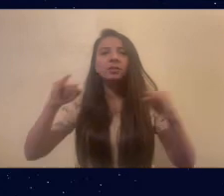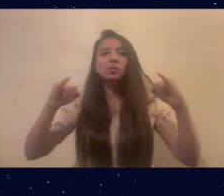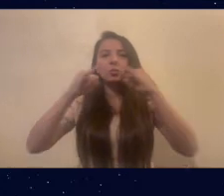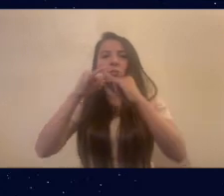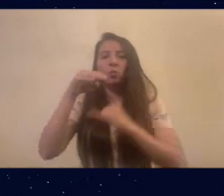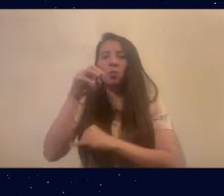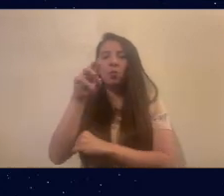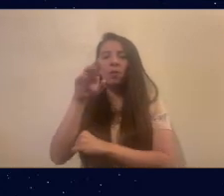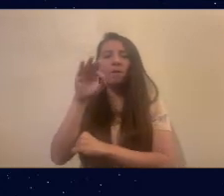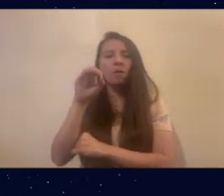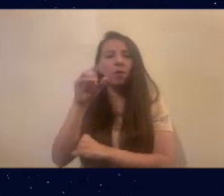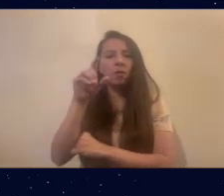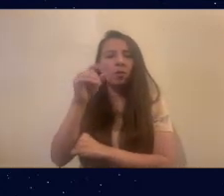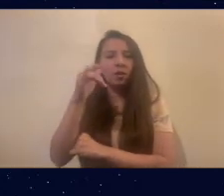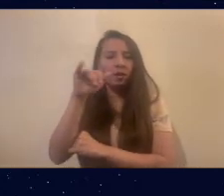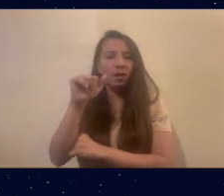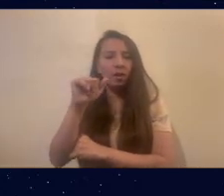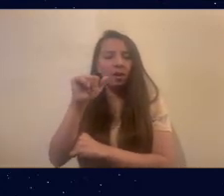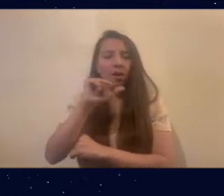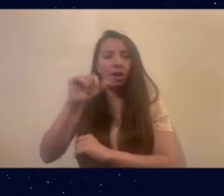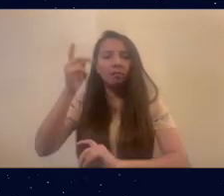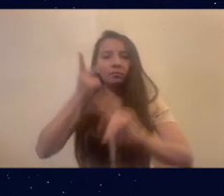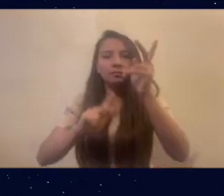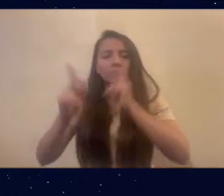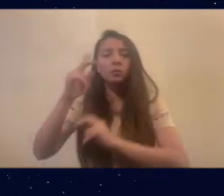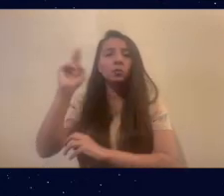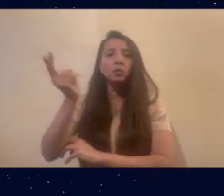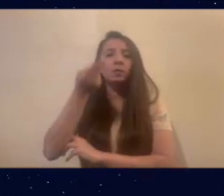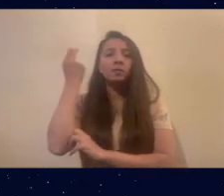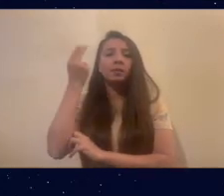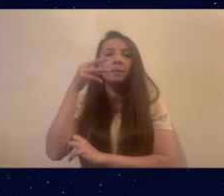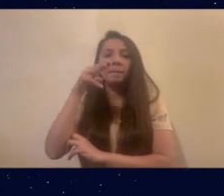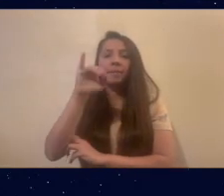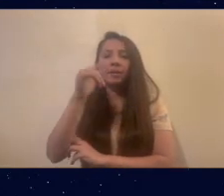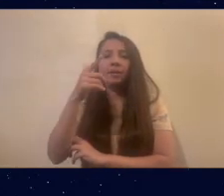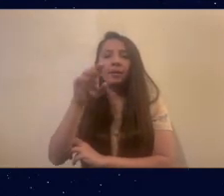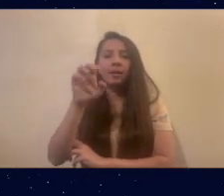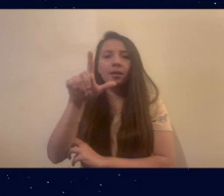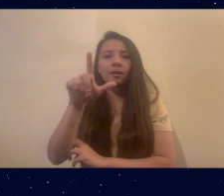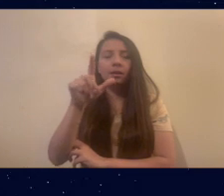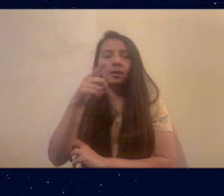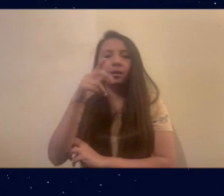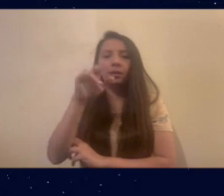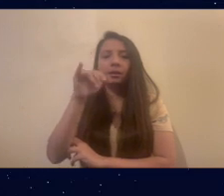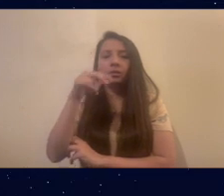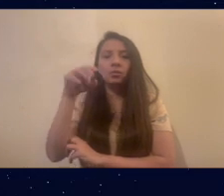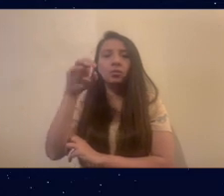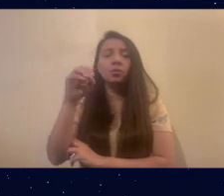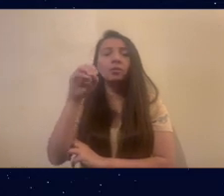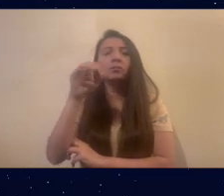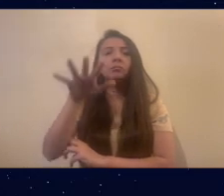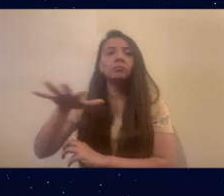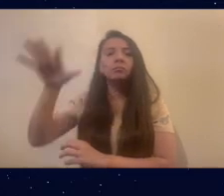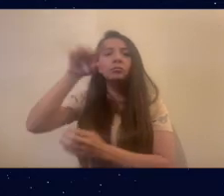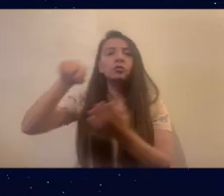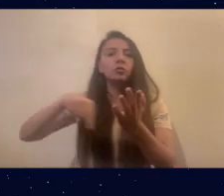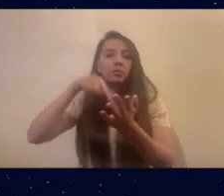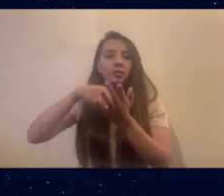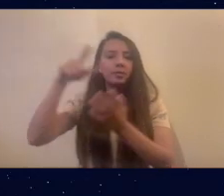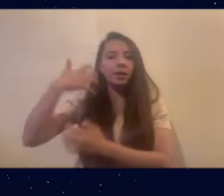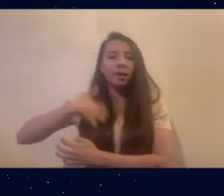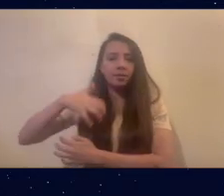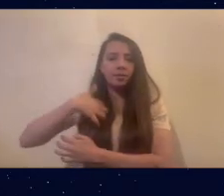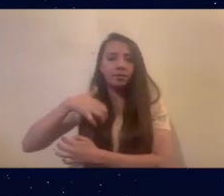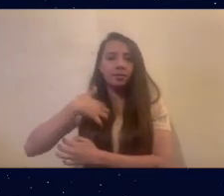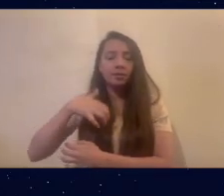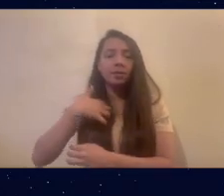de Morfología Vegetal, área botánica de la Fundación Miguel Lillo en San Miguel de Tucumán,